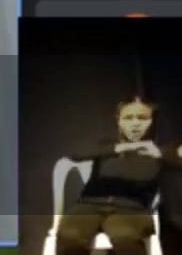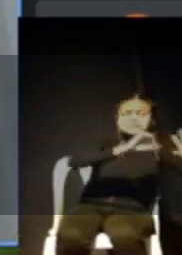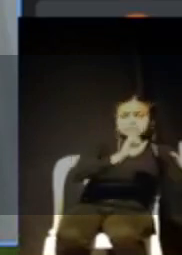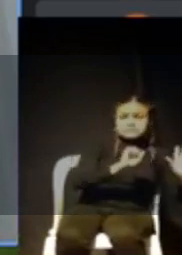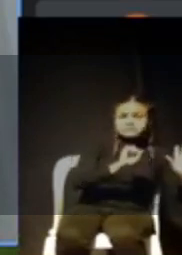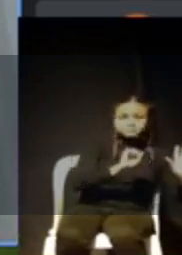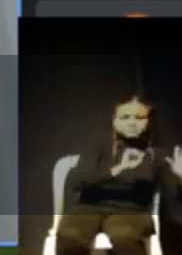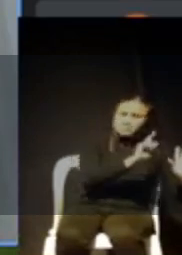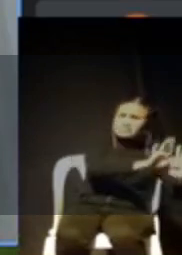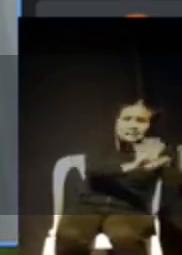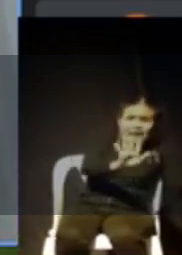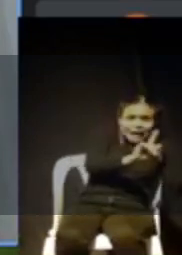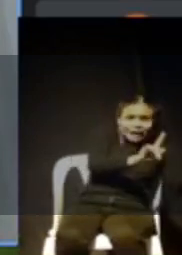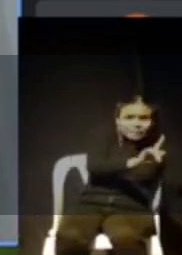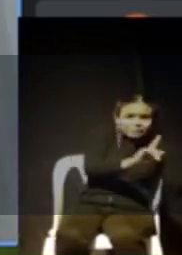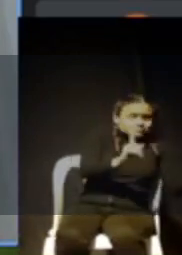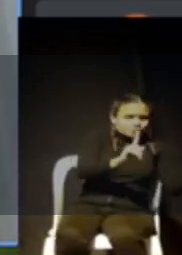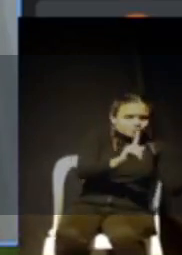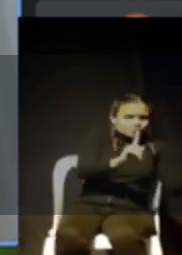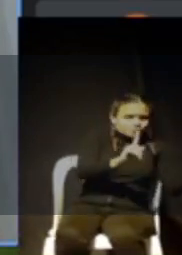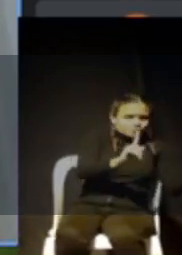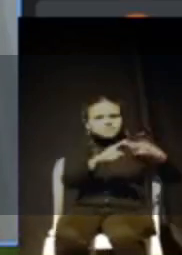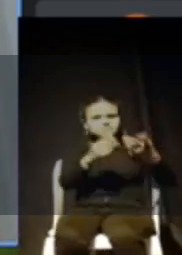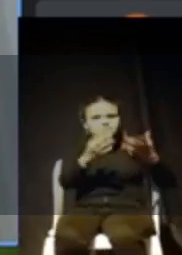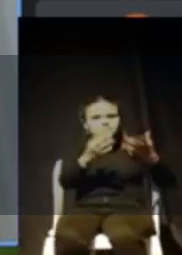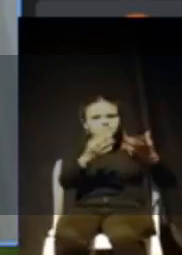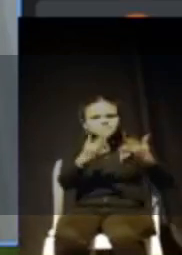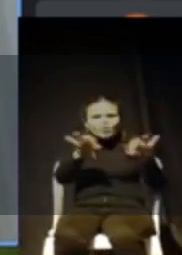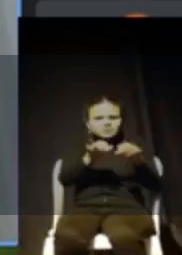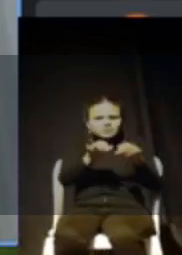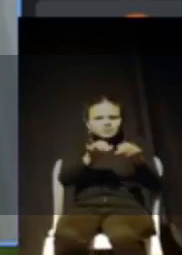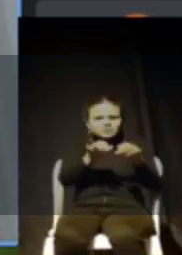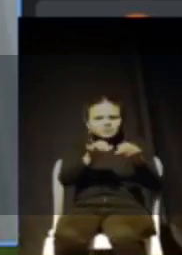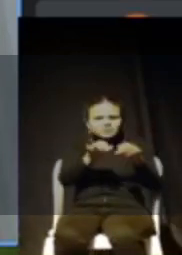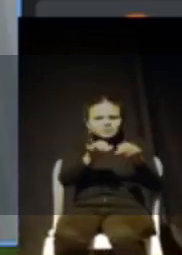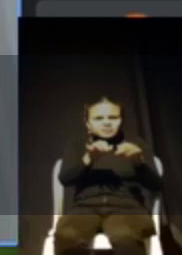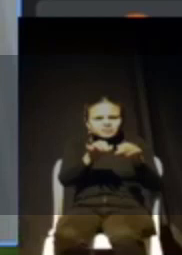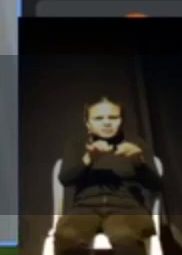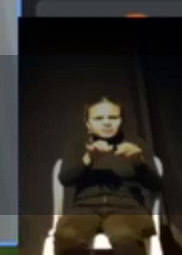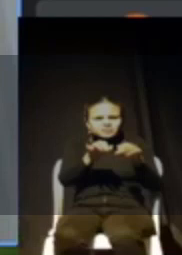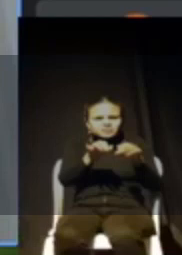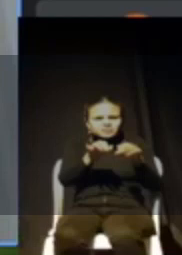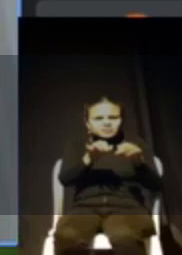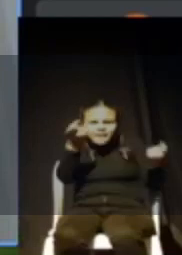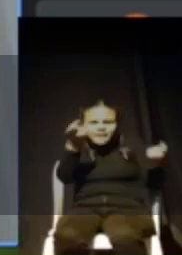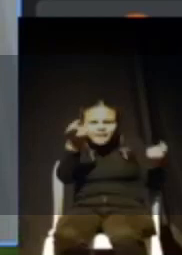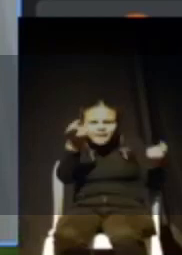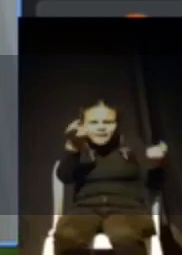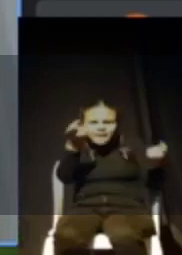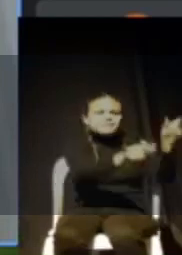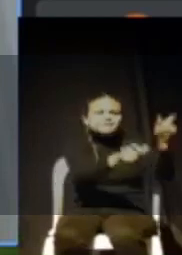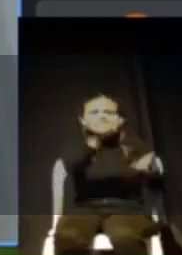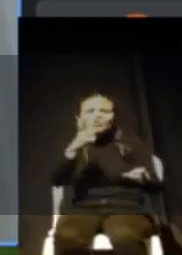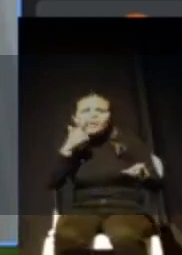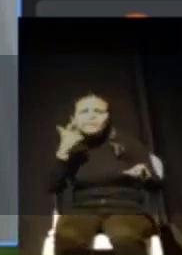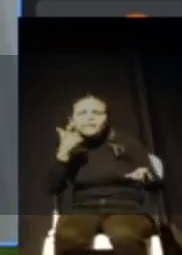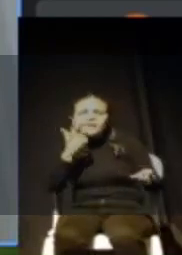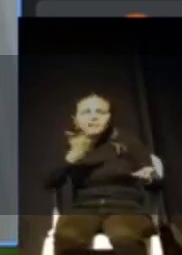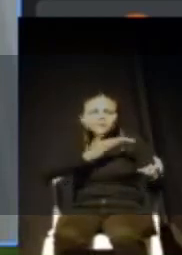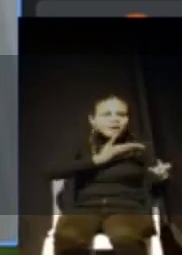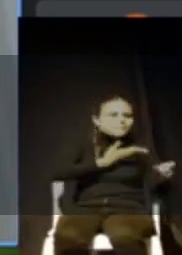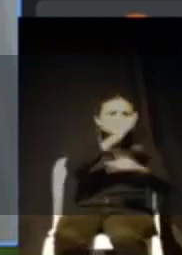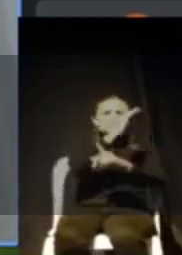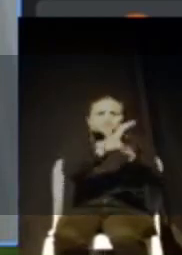una estrategia y de un escenario de aprendizaje para dirigentes comunitarios, padres de familia, promotores culturales y todos